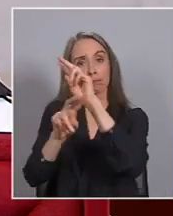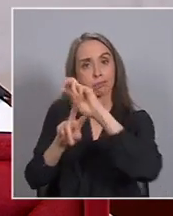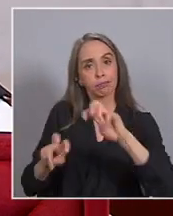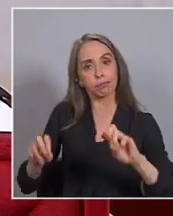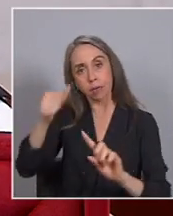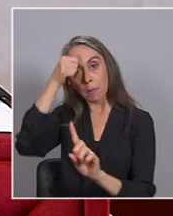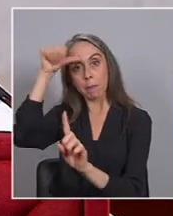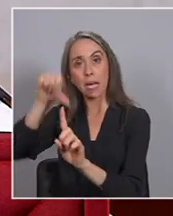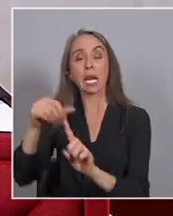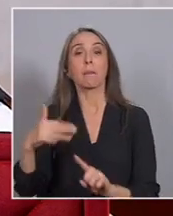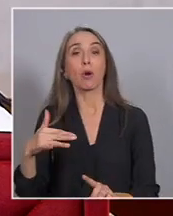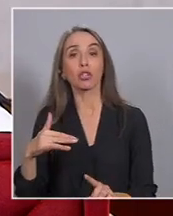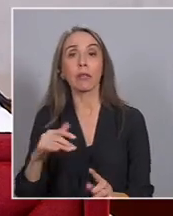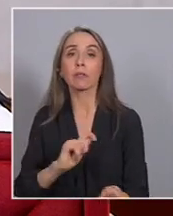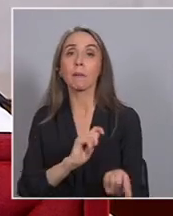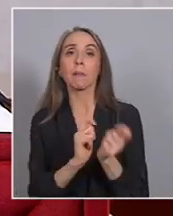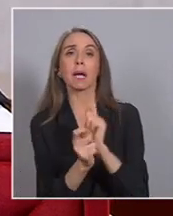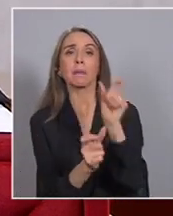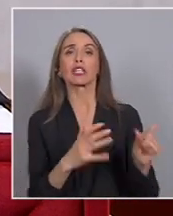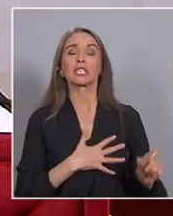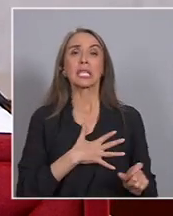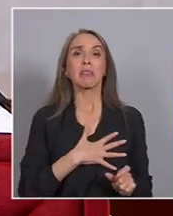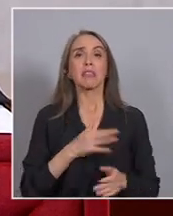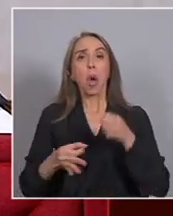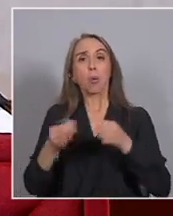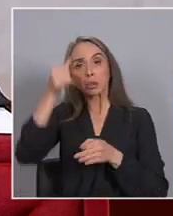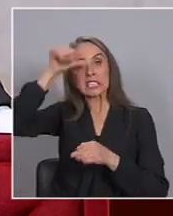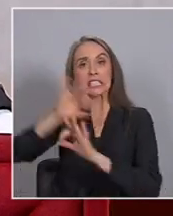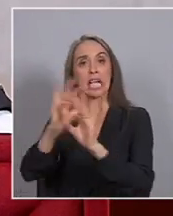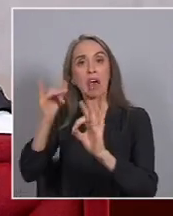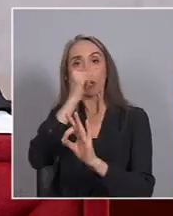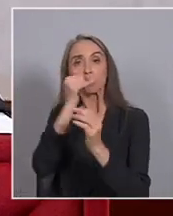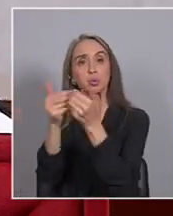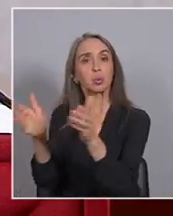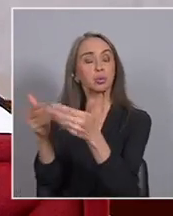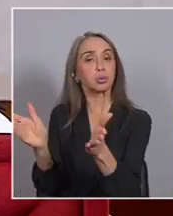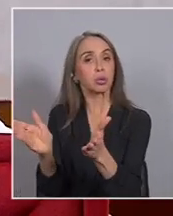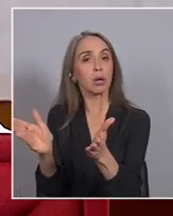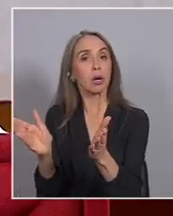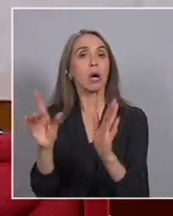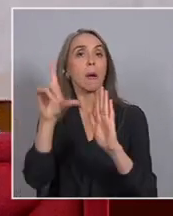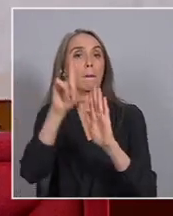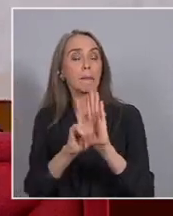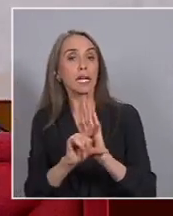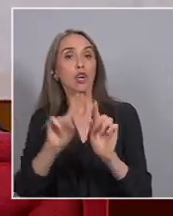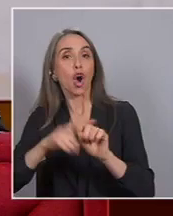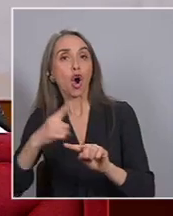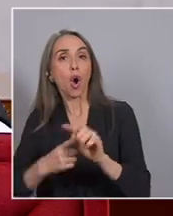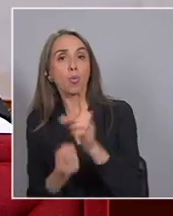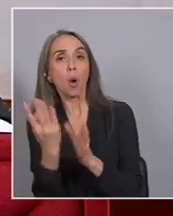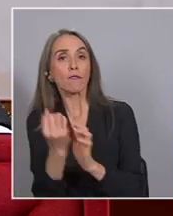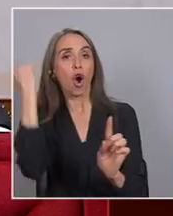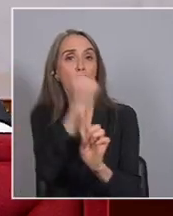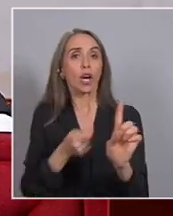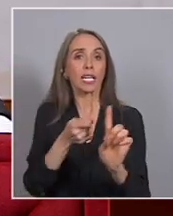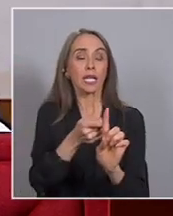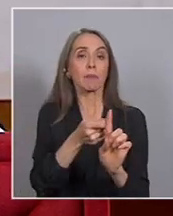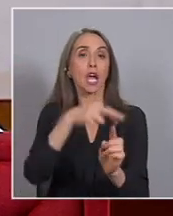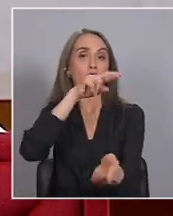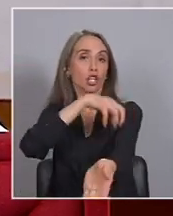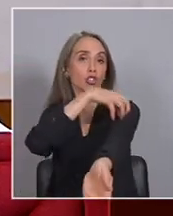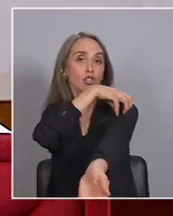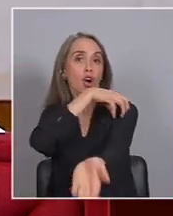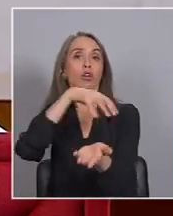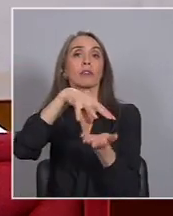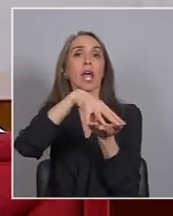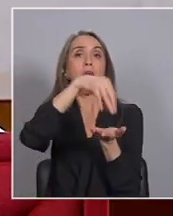muy importante, lograr revertir la sensación de impunidad y reduciendo así la incidencia de nuevos crímenes de este tipo en comunas nortinas como Arica